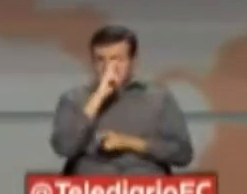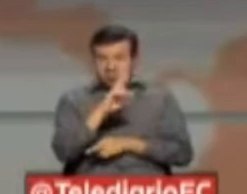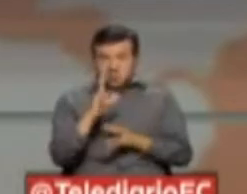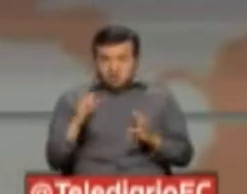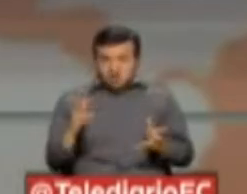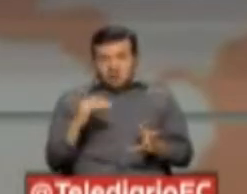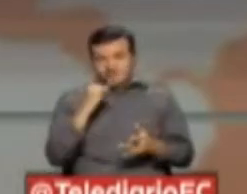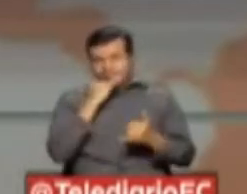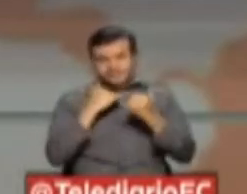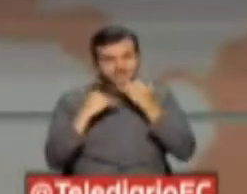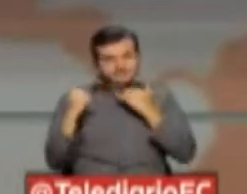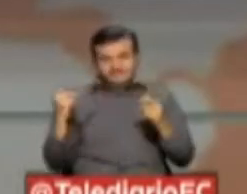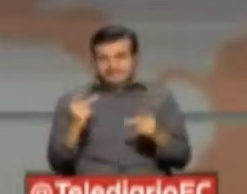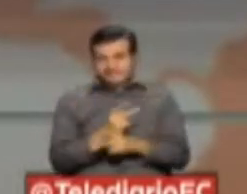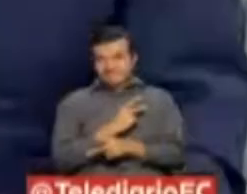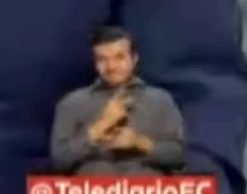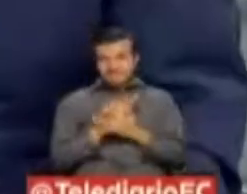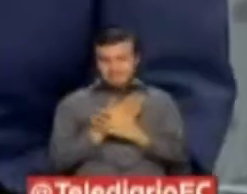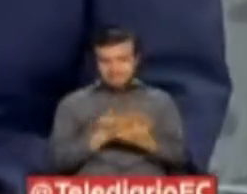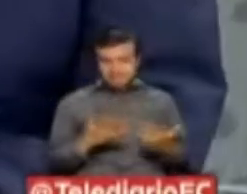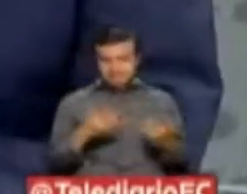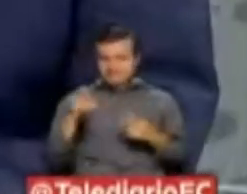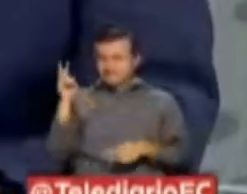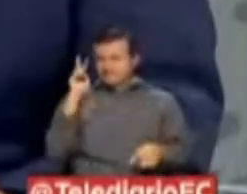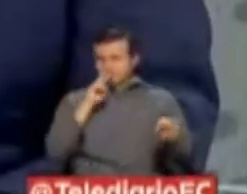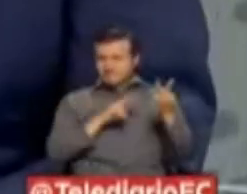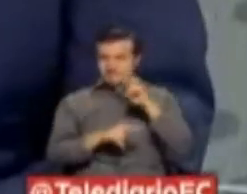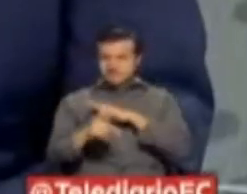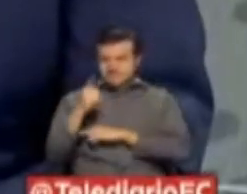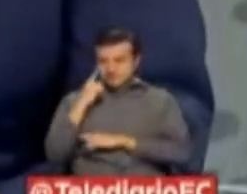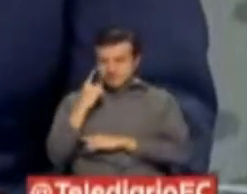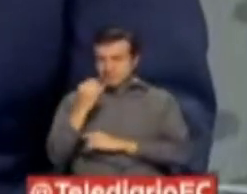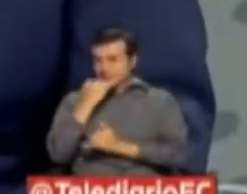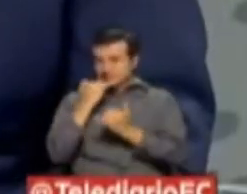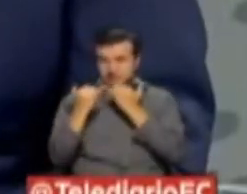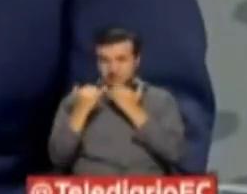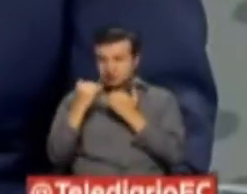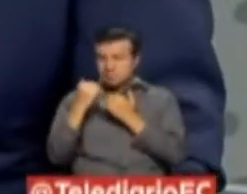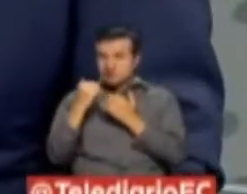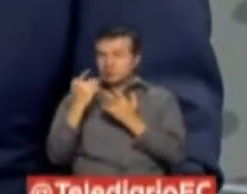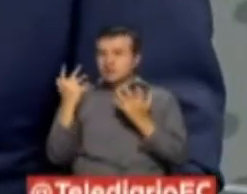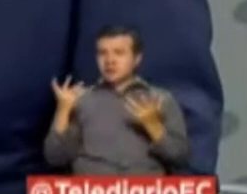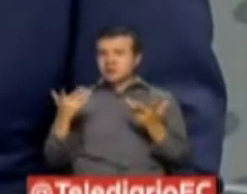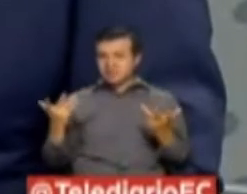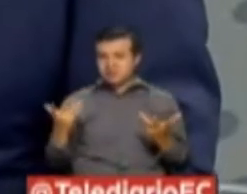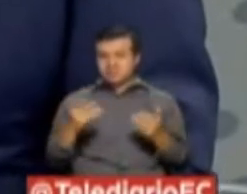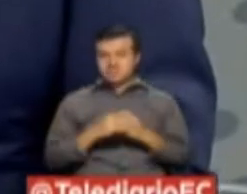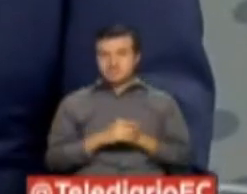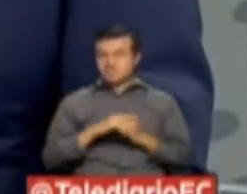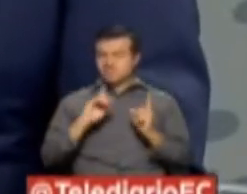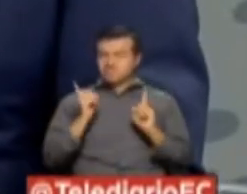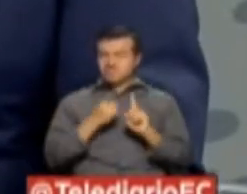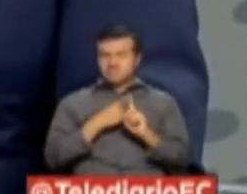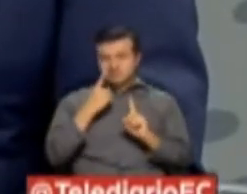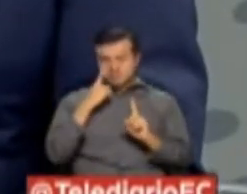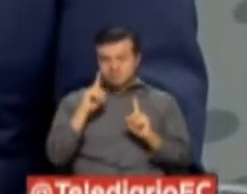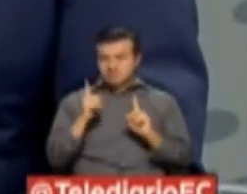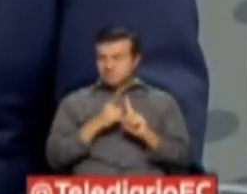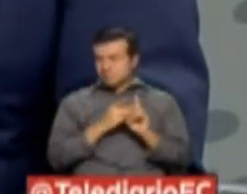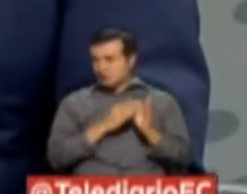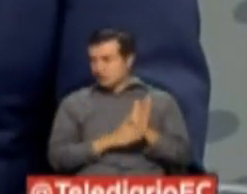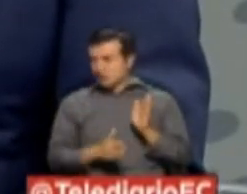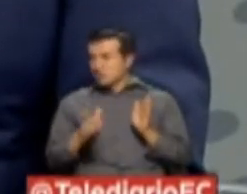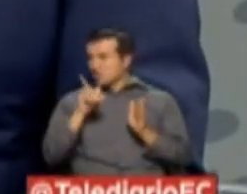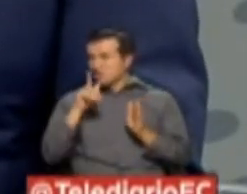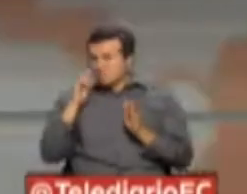secuencialmente esto es labor analicemos esta cadena de y no e inobservancias cuál es el primer eslabón en